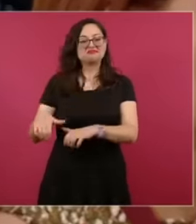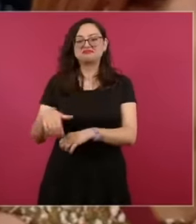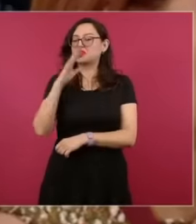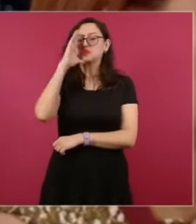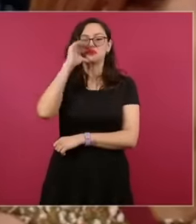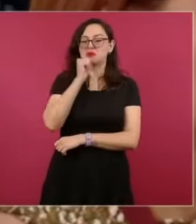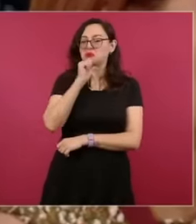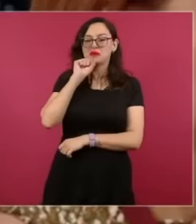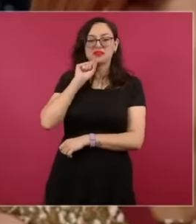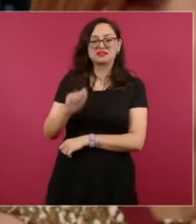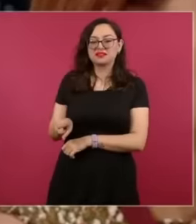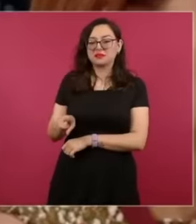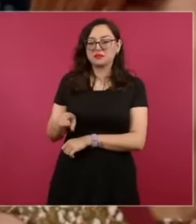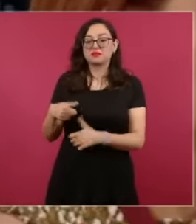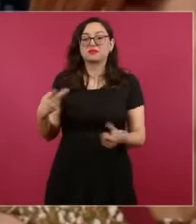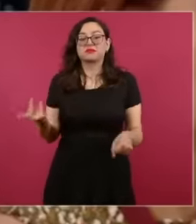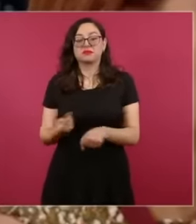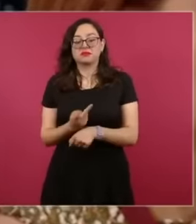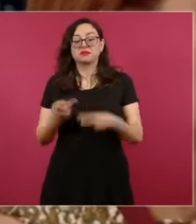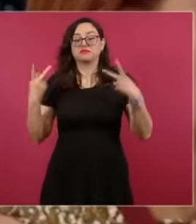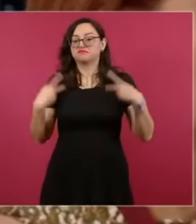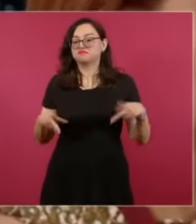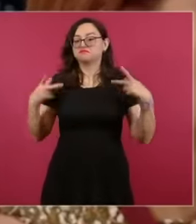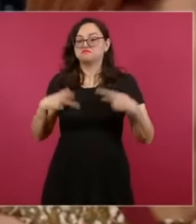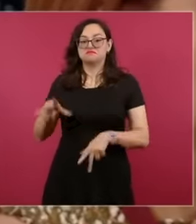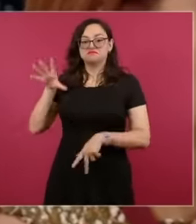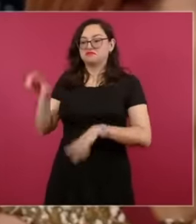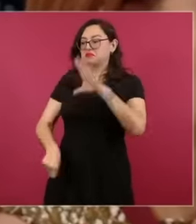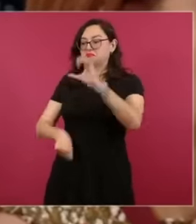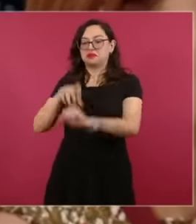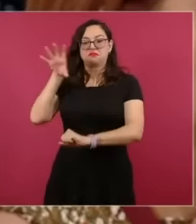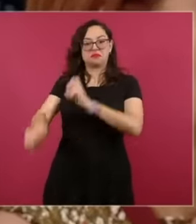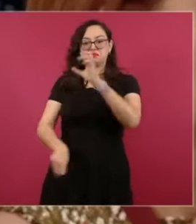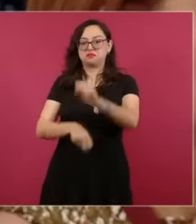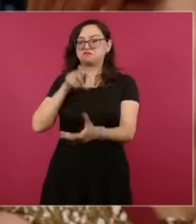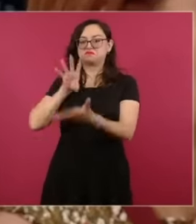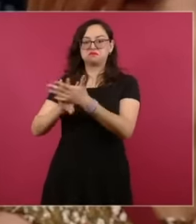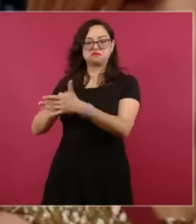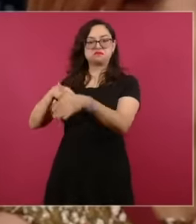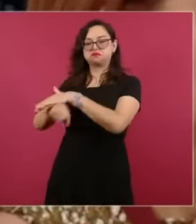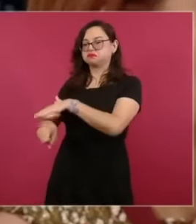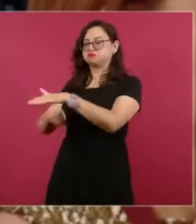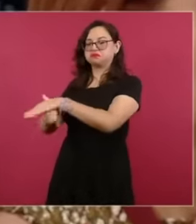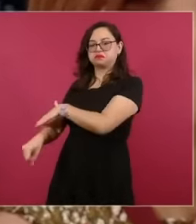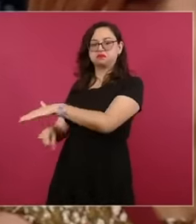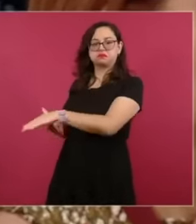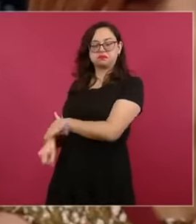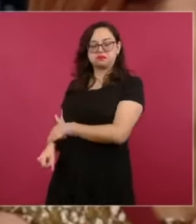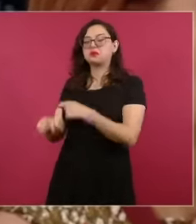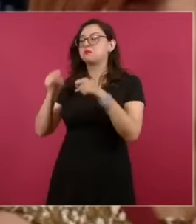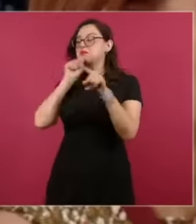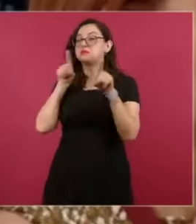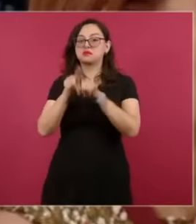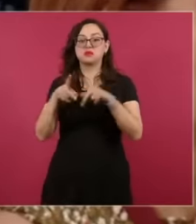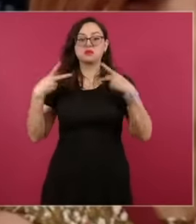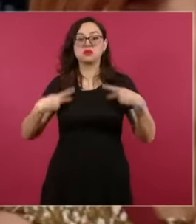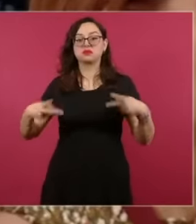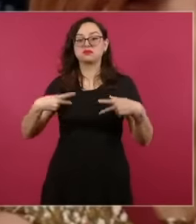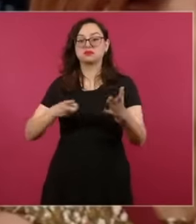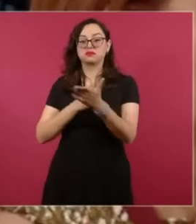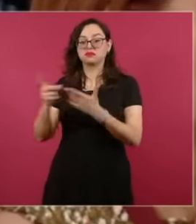han continuado las detenciones, desapariciones de no solamente de opositores, sino también de activistas y de defensores de